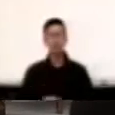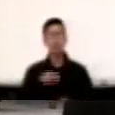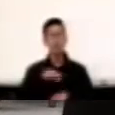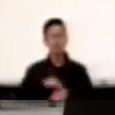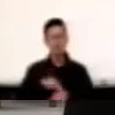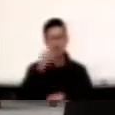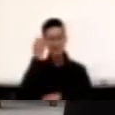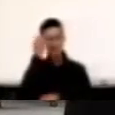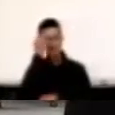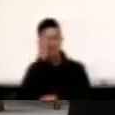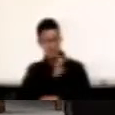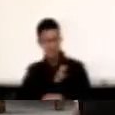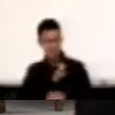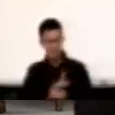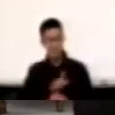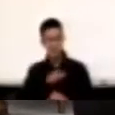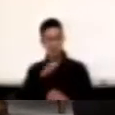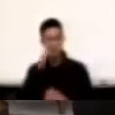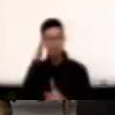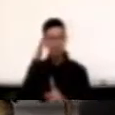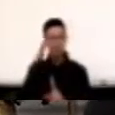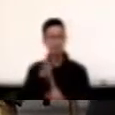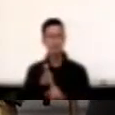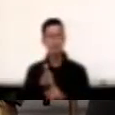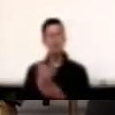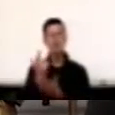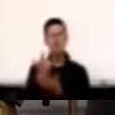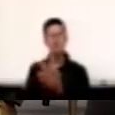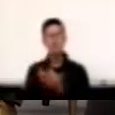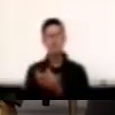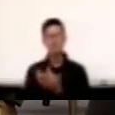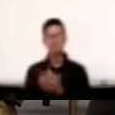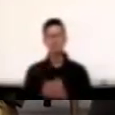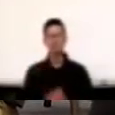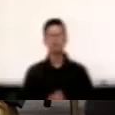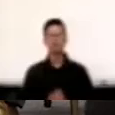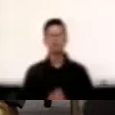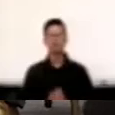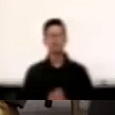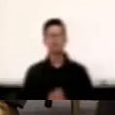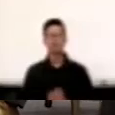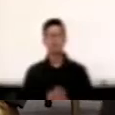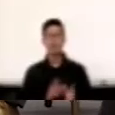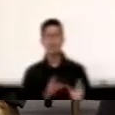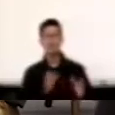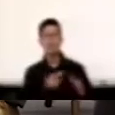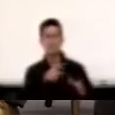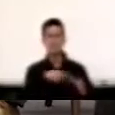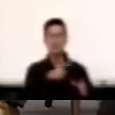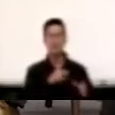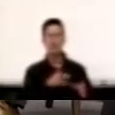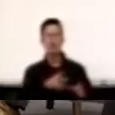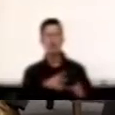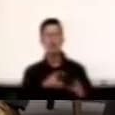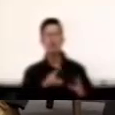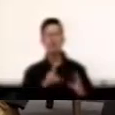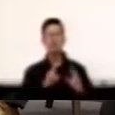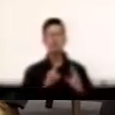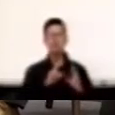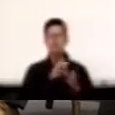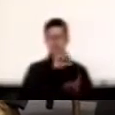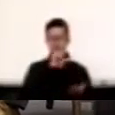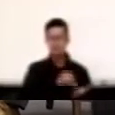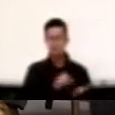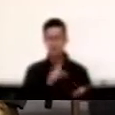y Filosofía del Derecho por la Universidad Carlos III de Madrid. Miembro del Sistema Nacional de Investigadores y es licenciado